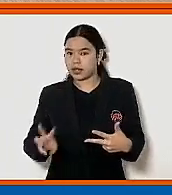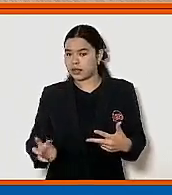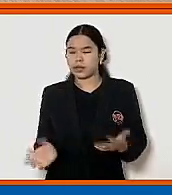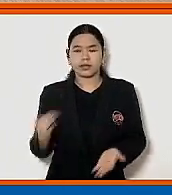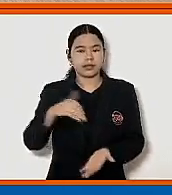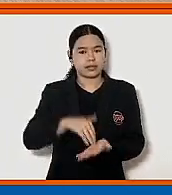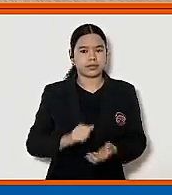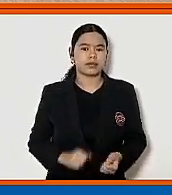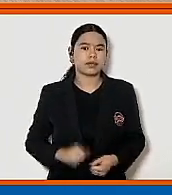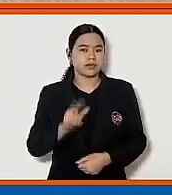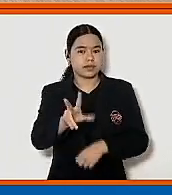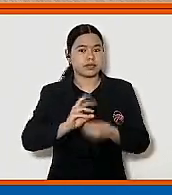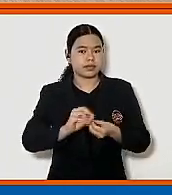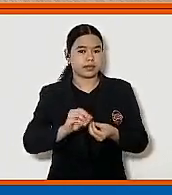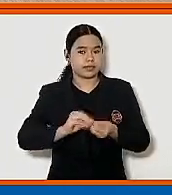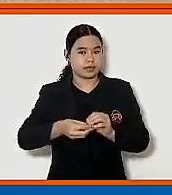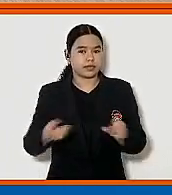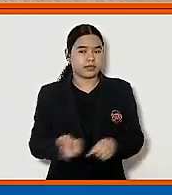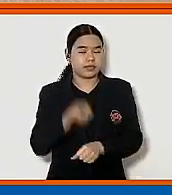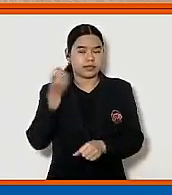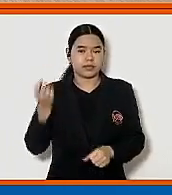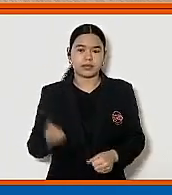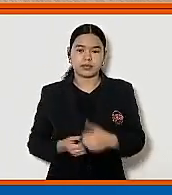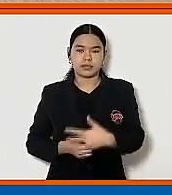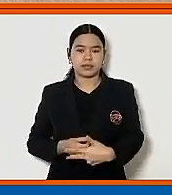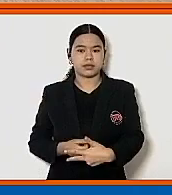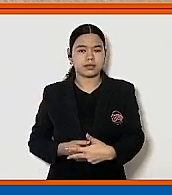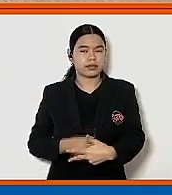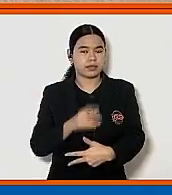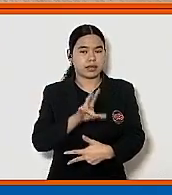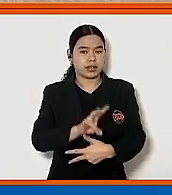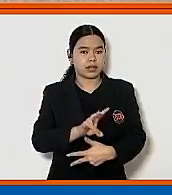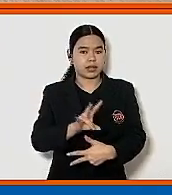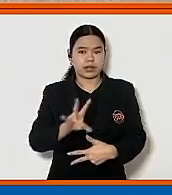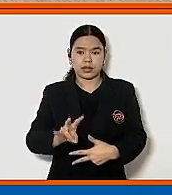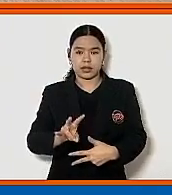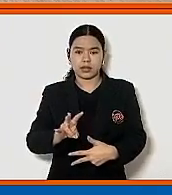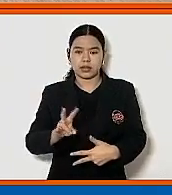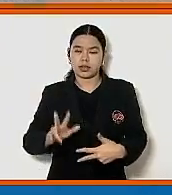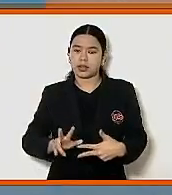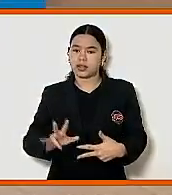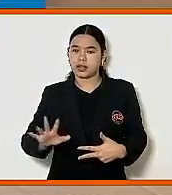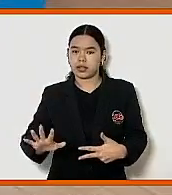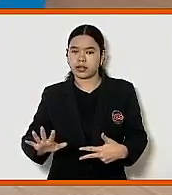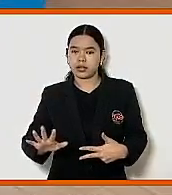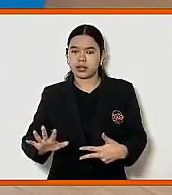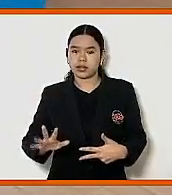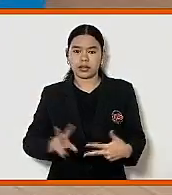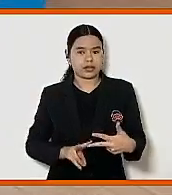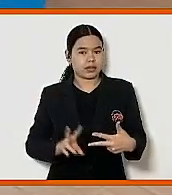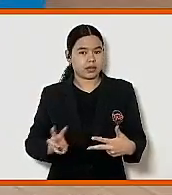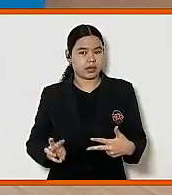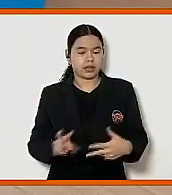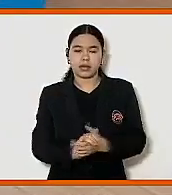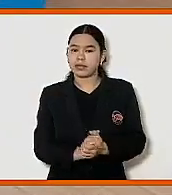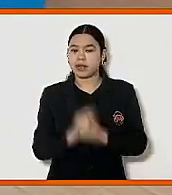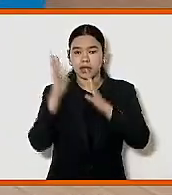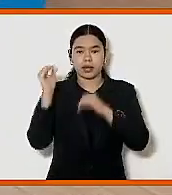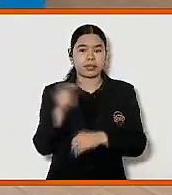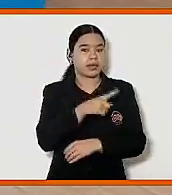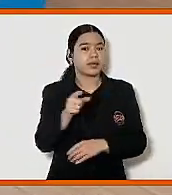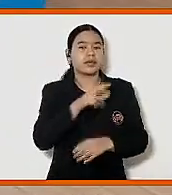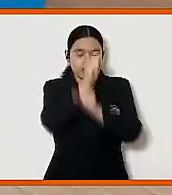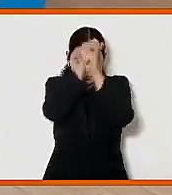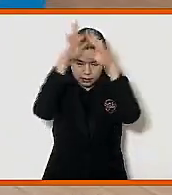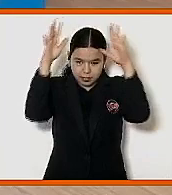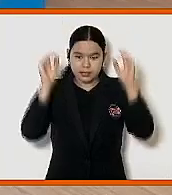26. Con mucho gusto repito, tus tres números favorecidos son 77, 35 y 26. Espero que cada